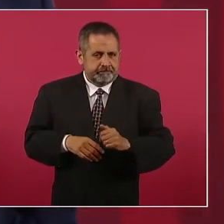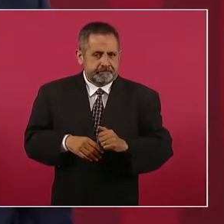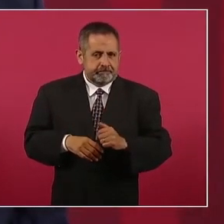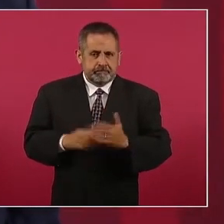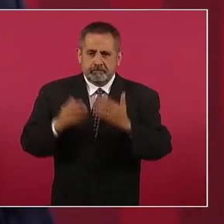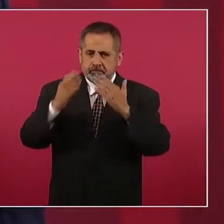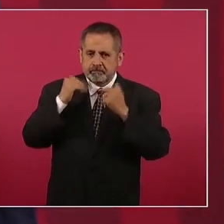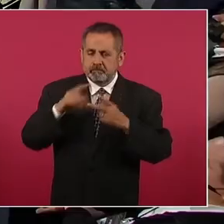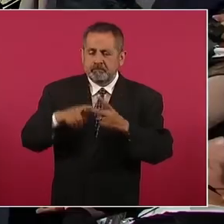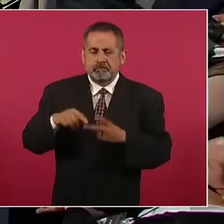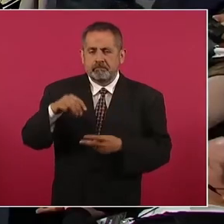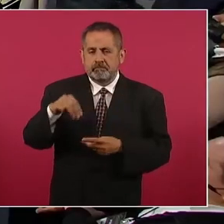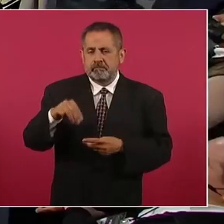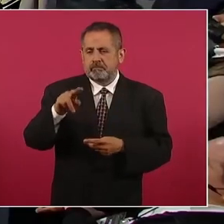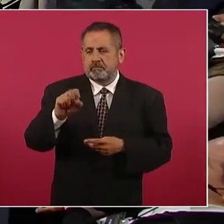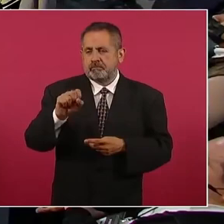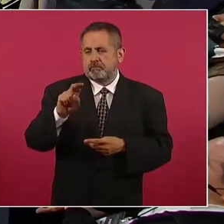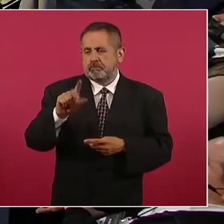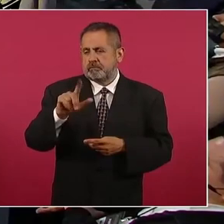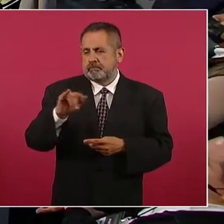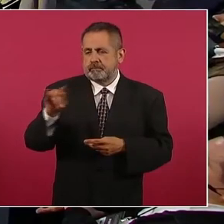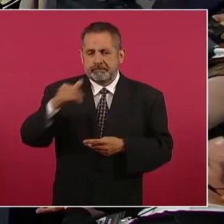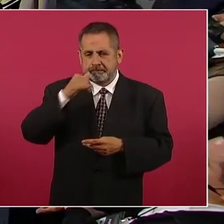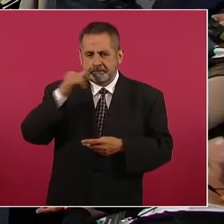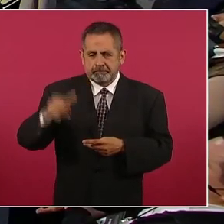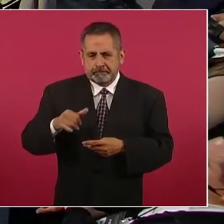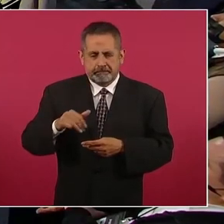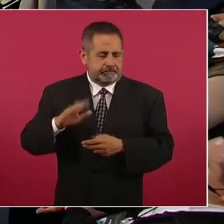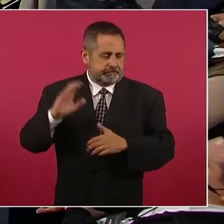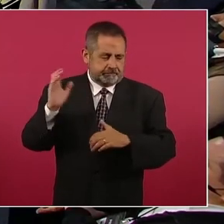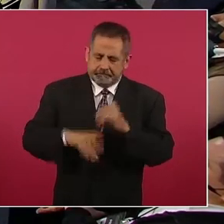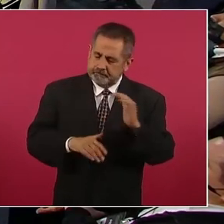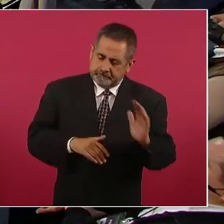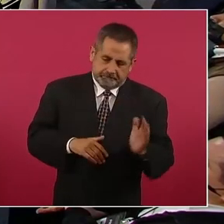como ya no está Mussolini, ya no hay